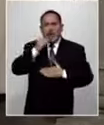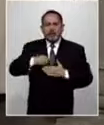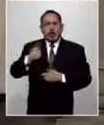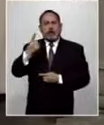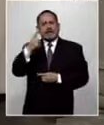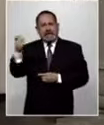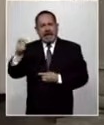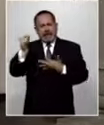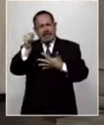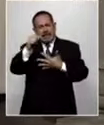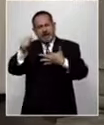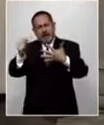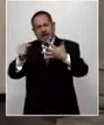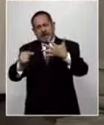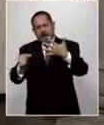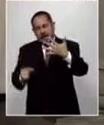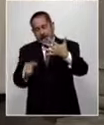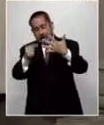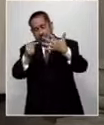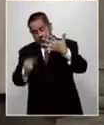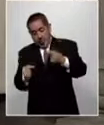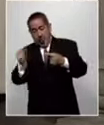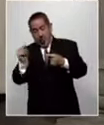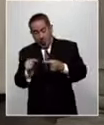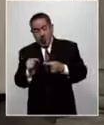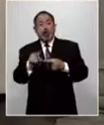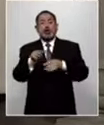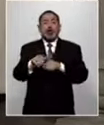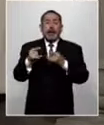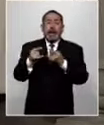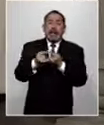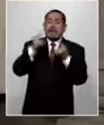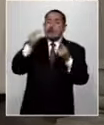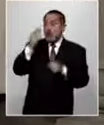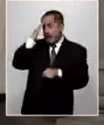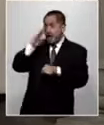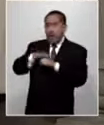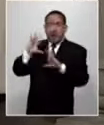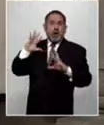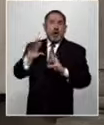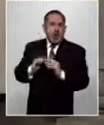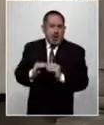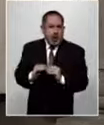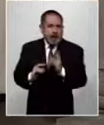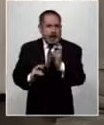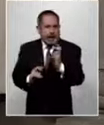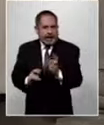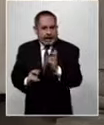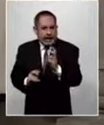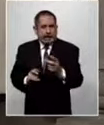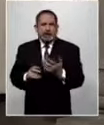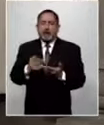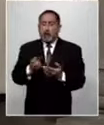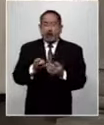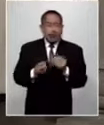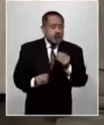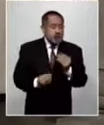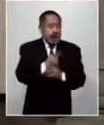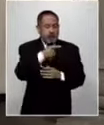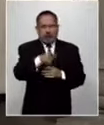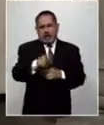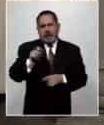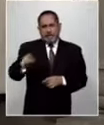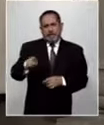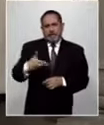tiene que ver con la recuperación de la memoria histórica. Y como consecuencia de ese compromiso se crea en la